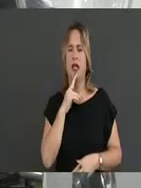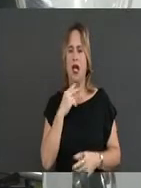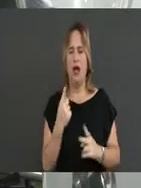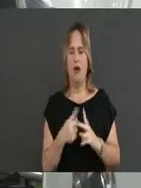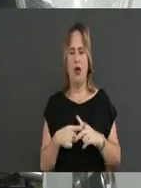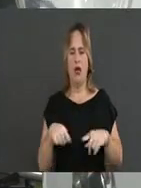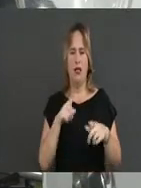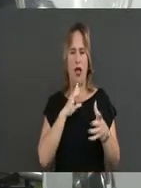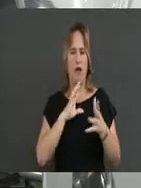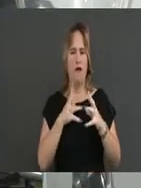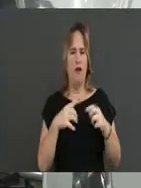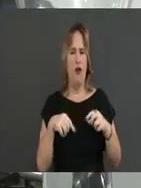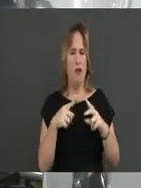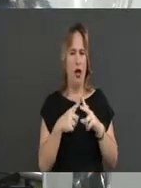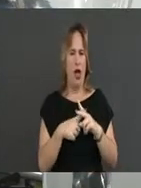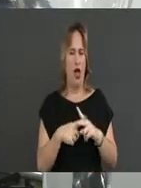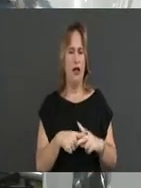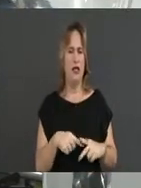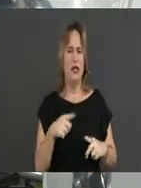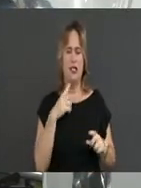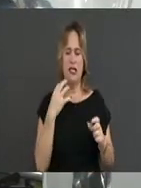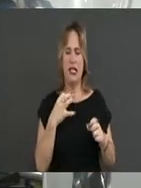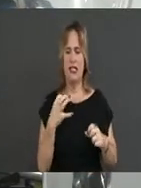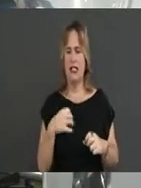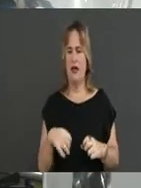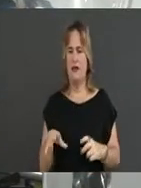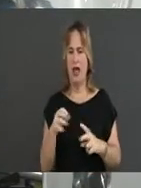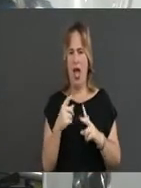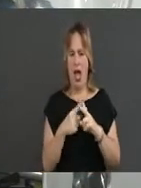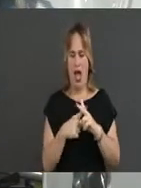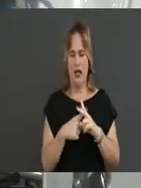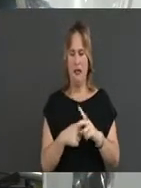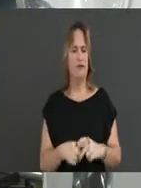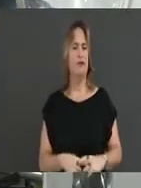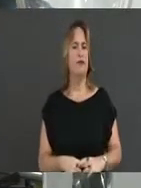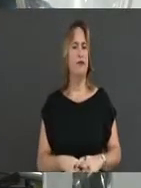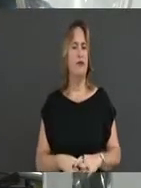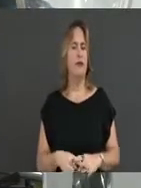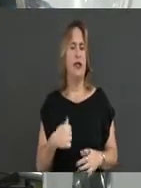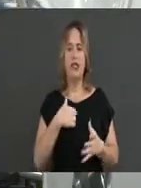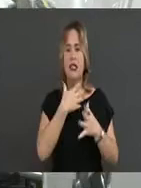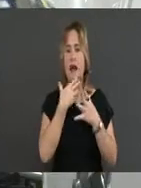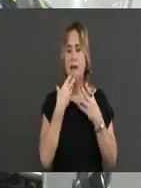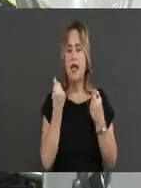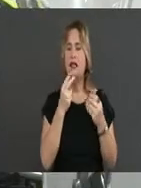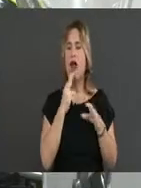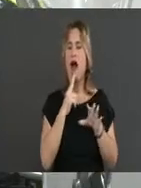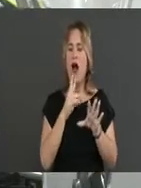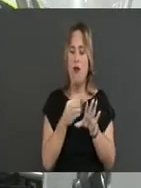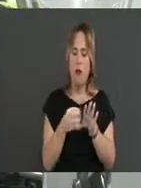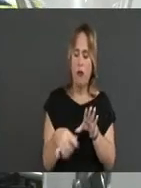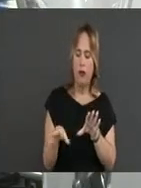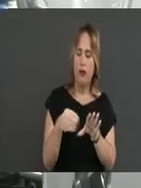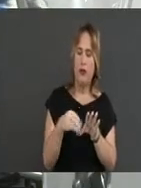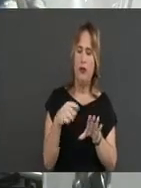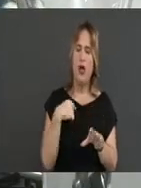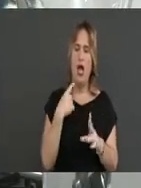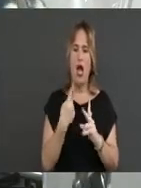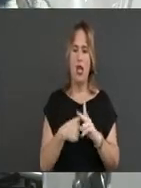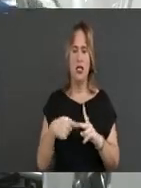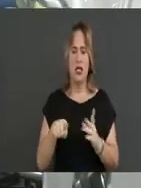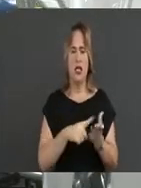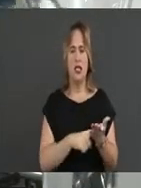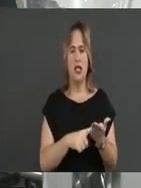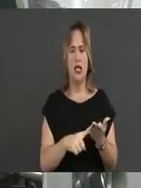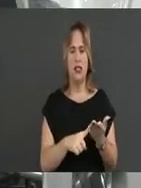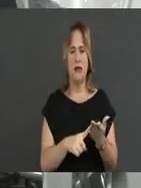esta variante que tenemos, que siempre le hemos dado uso. Se pierde mucha agua, que lo que hemos decidido en esta semana, como